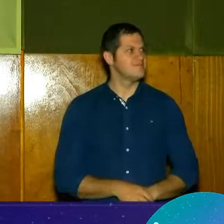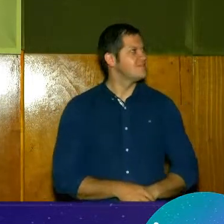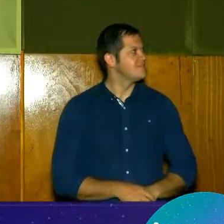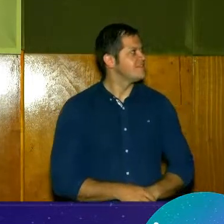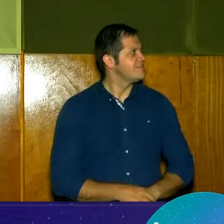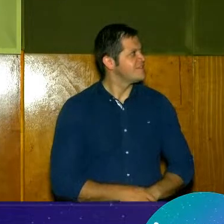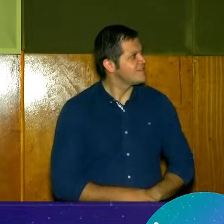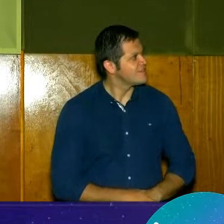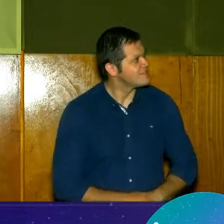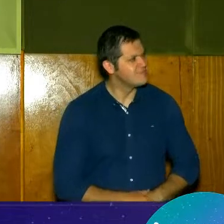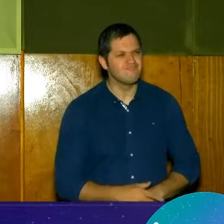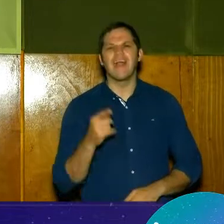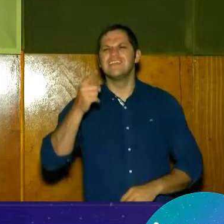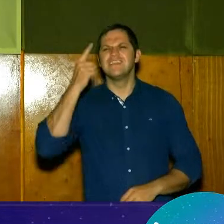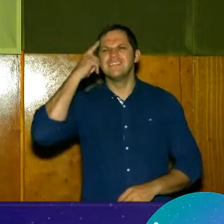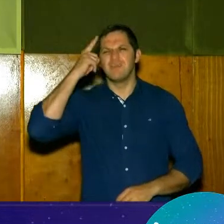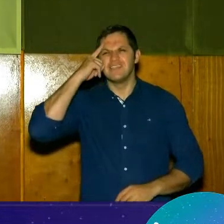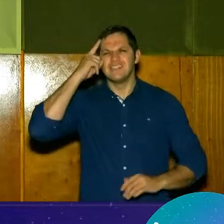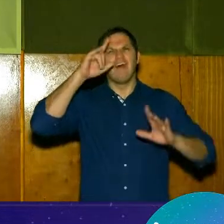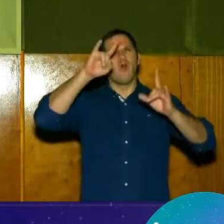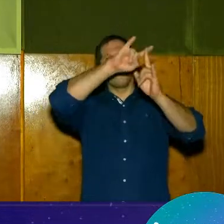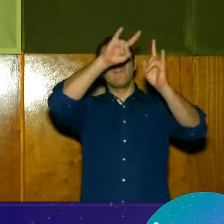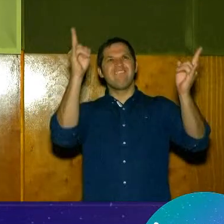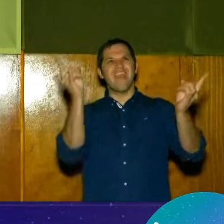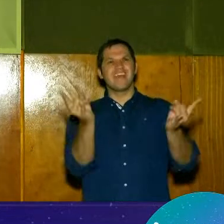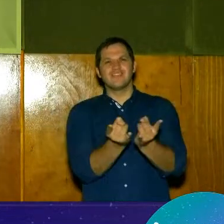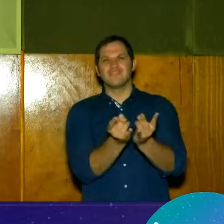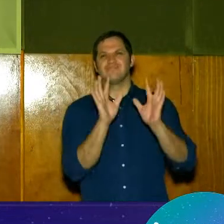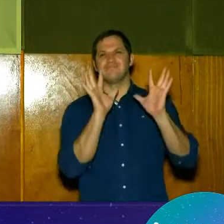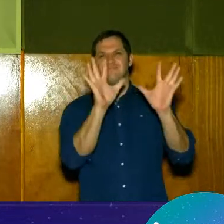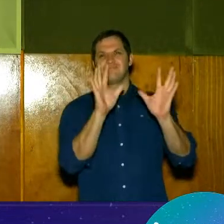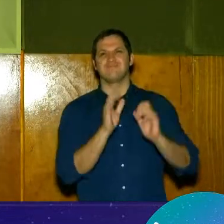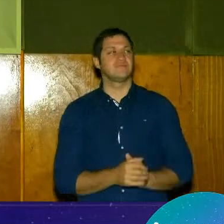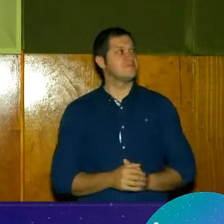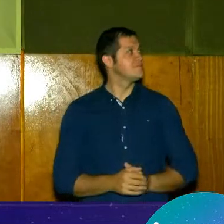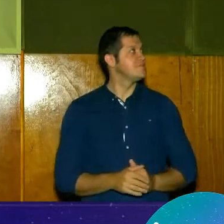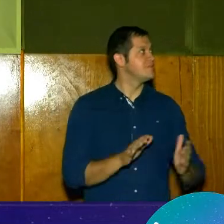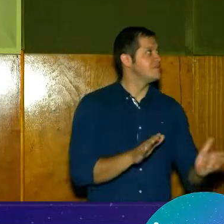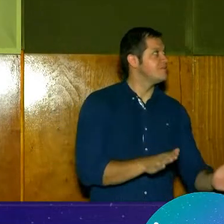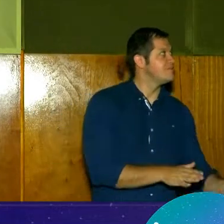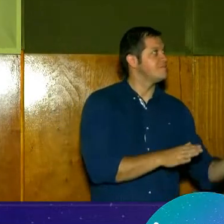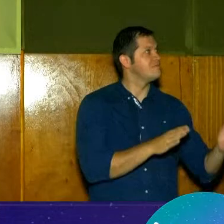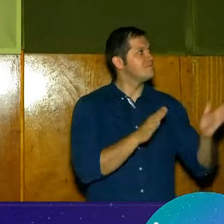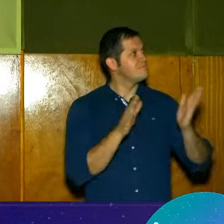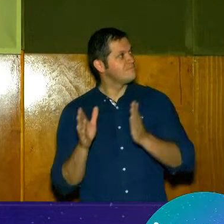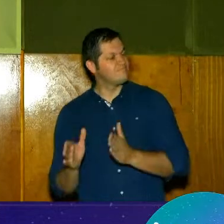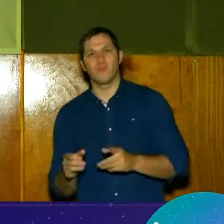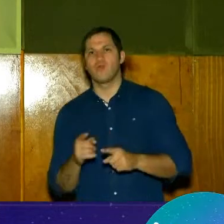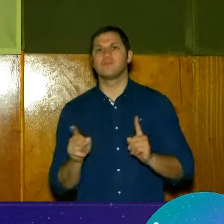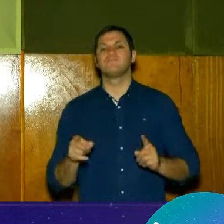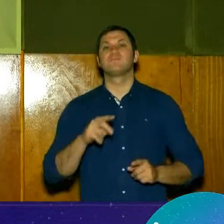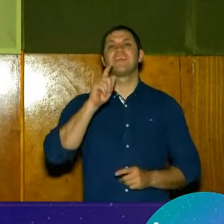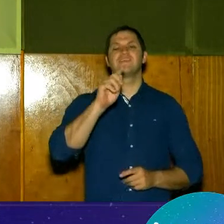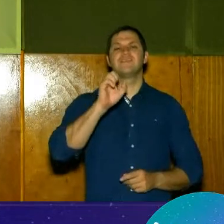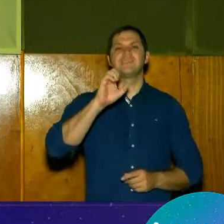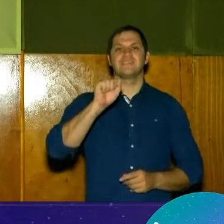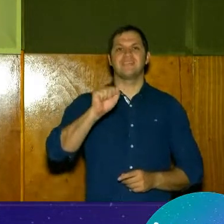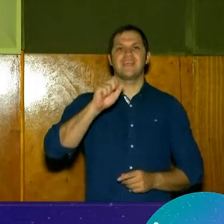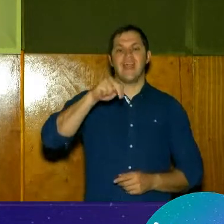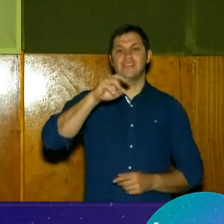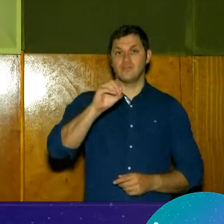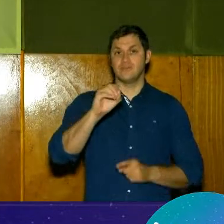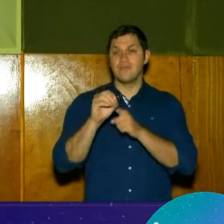estrellas y las estrellas no se movían entonces había una gran esfera de estrellas que rodeaba todo